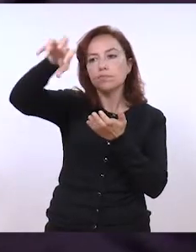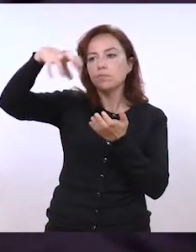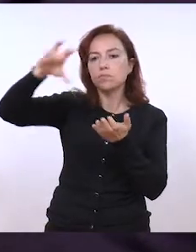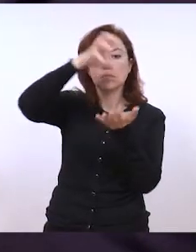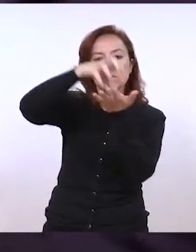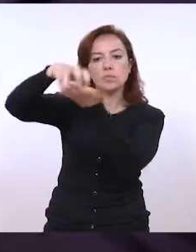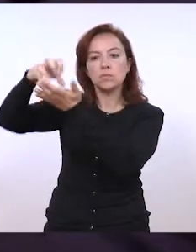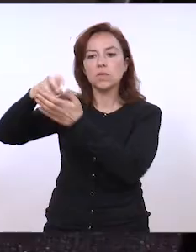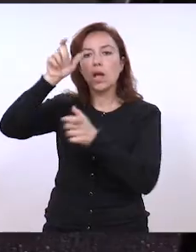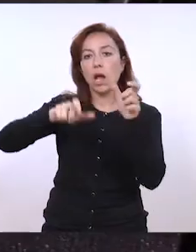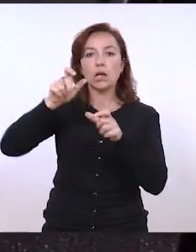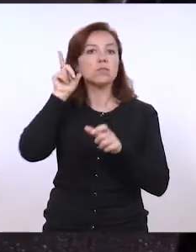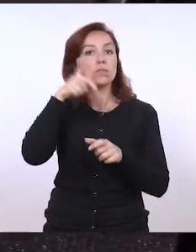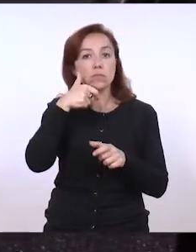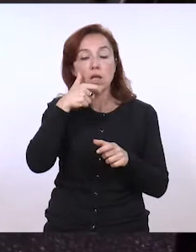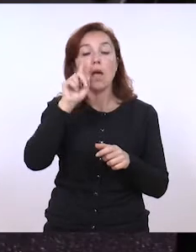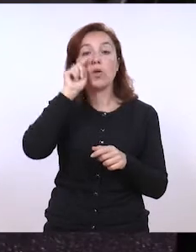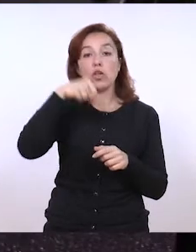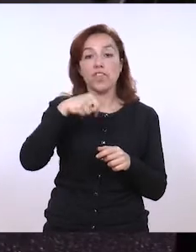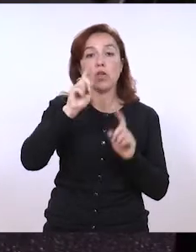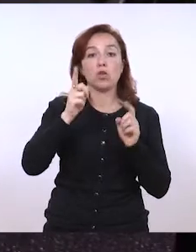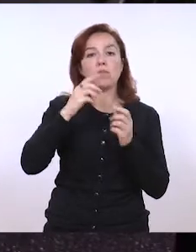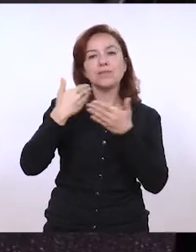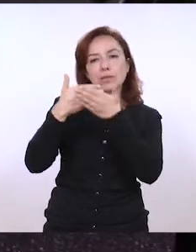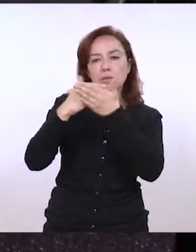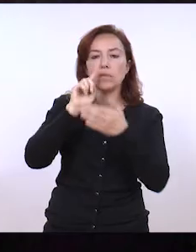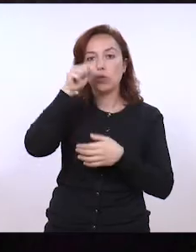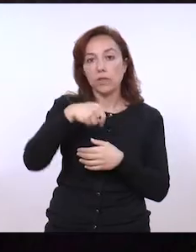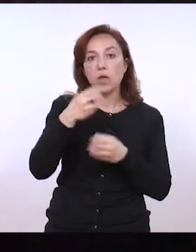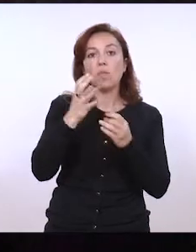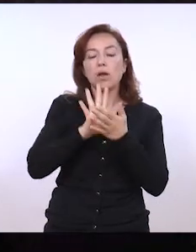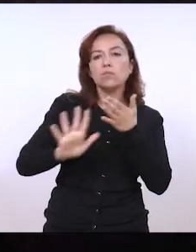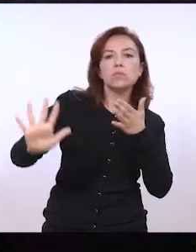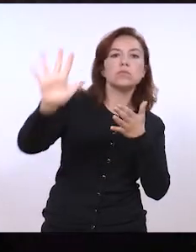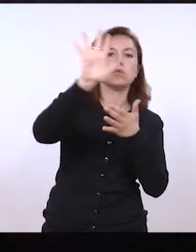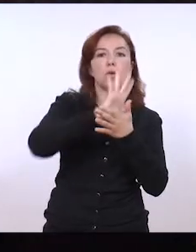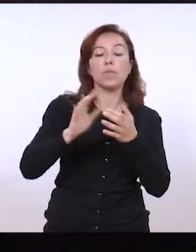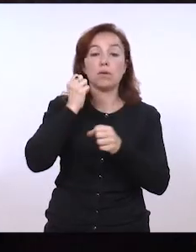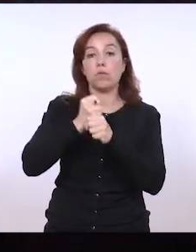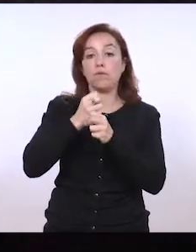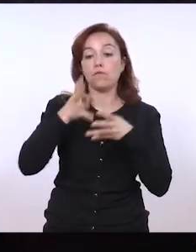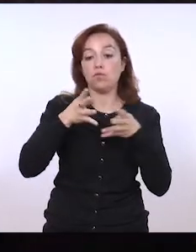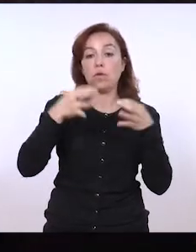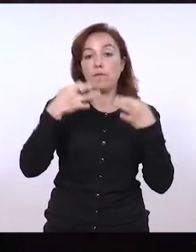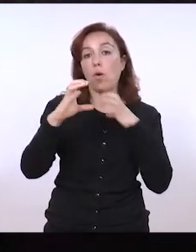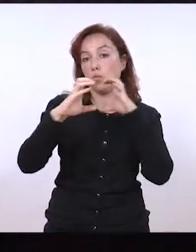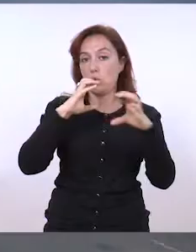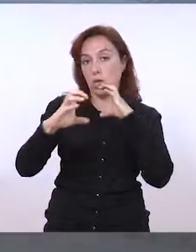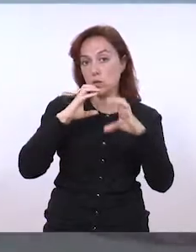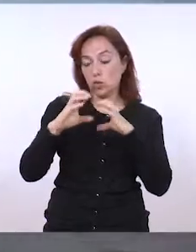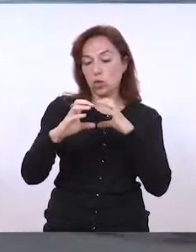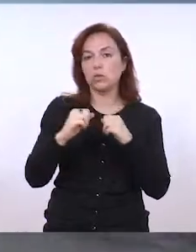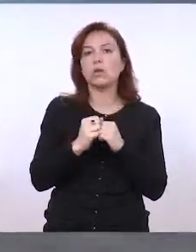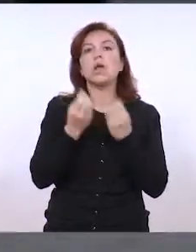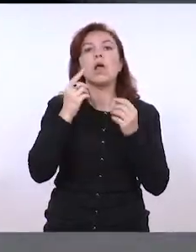en Montevideo y zona metropolitana para garantizar el nivel de cobertura, la eficiencia y la seguridad de las comunicaciones.